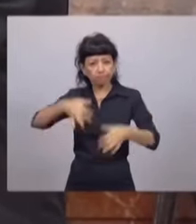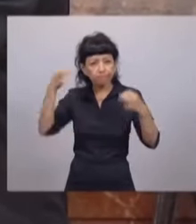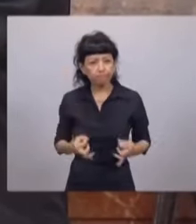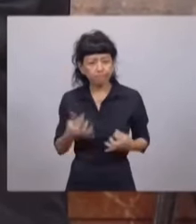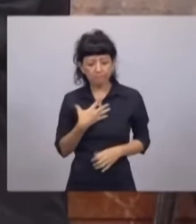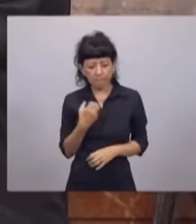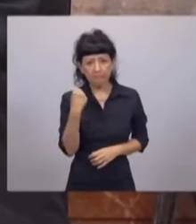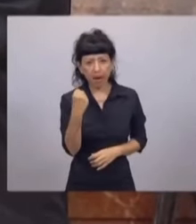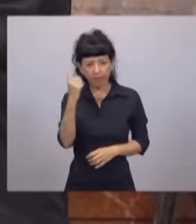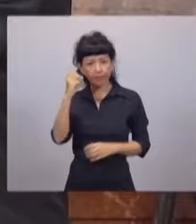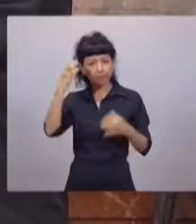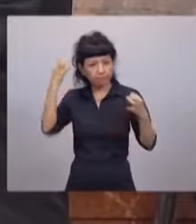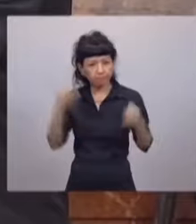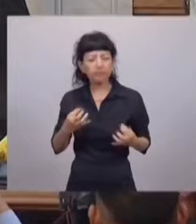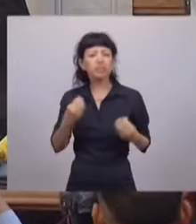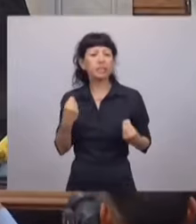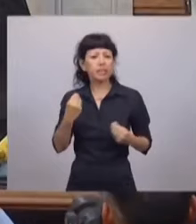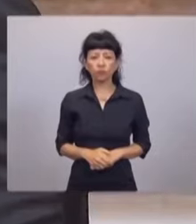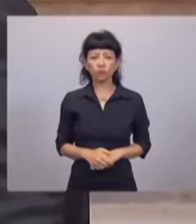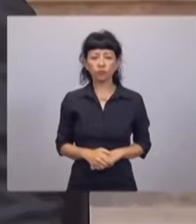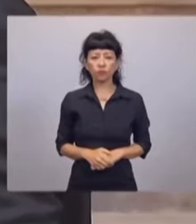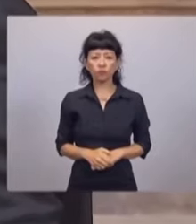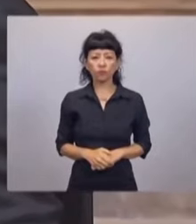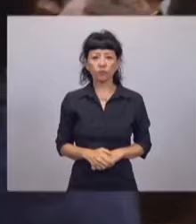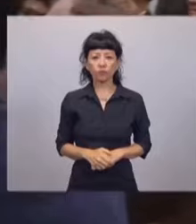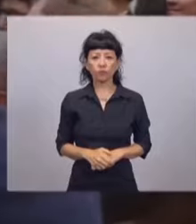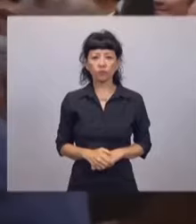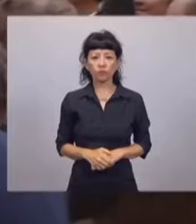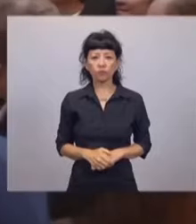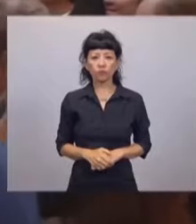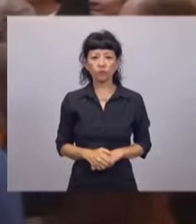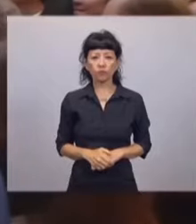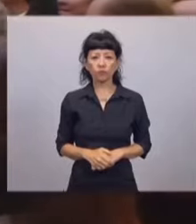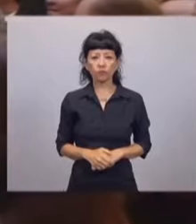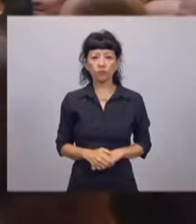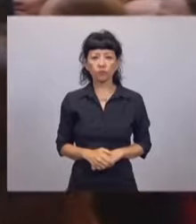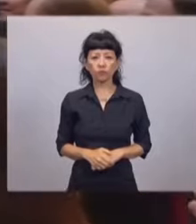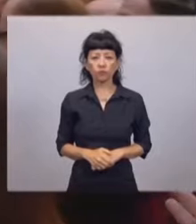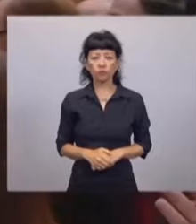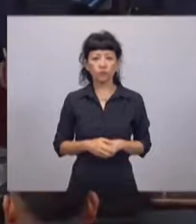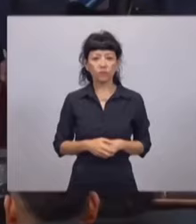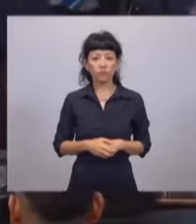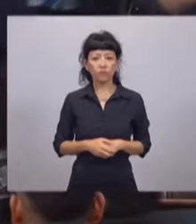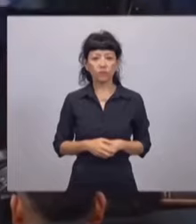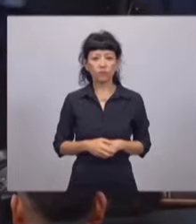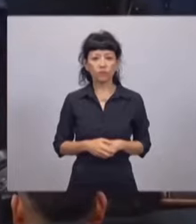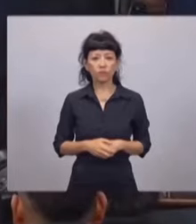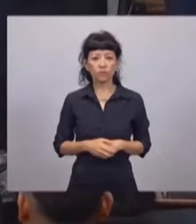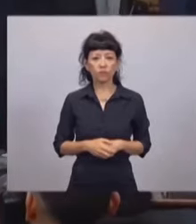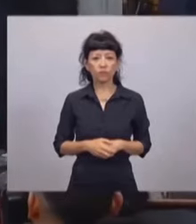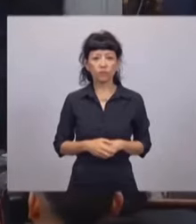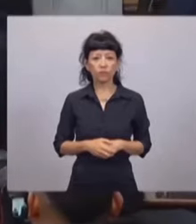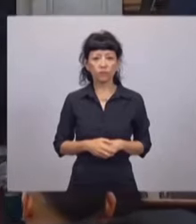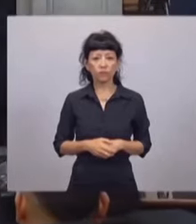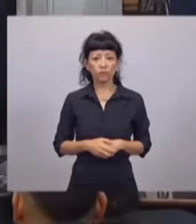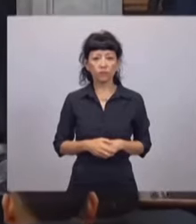público para salir de una crisis económica profunda. Milei es el líder del partido La Libertad Avanza y dentro de su experiencia